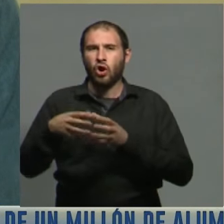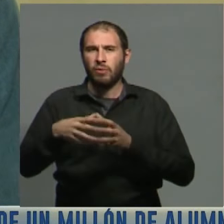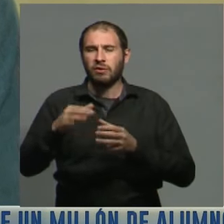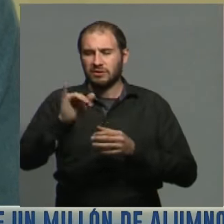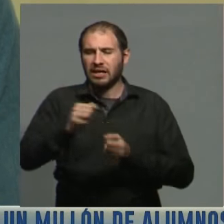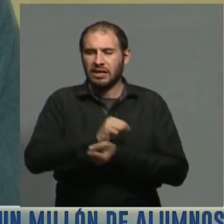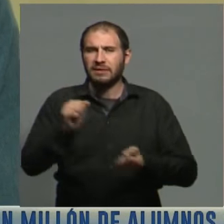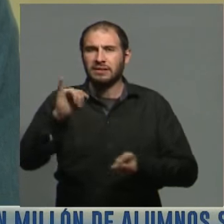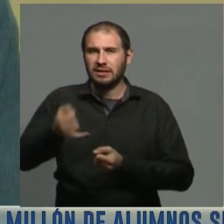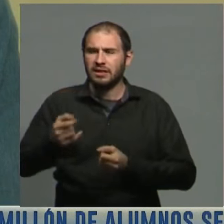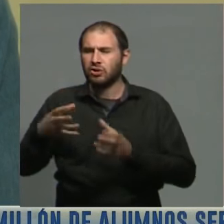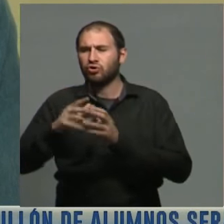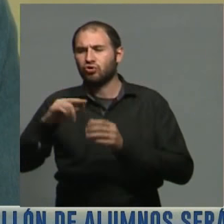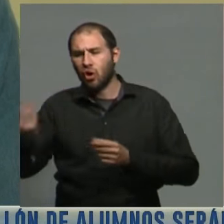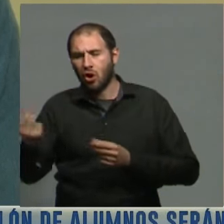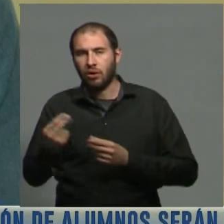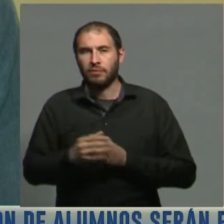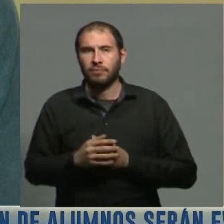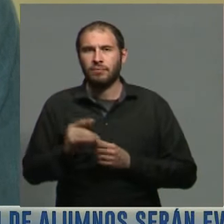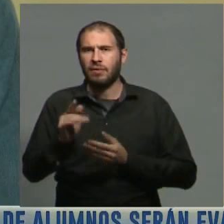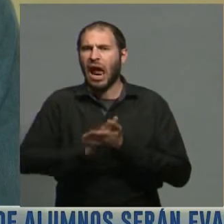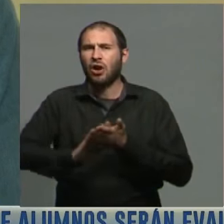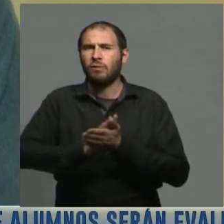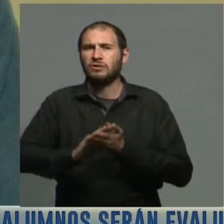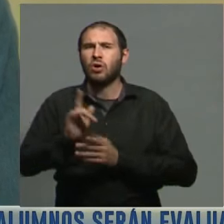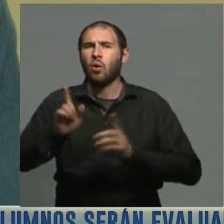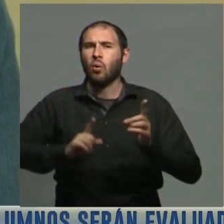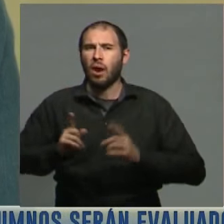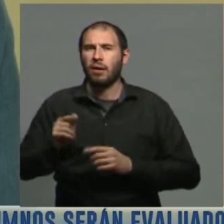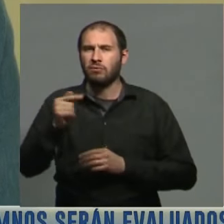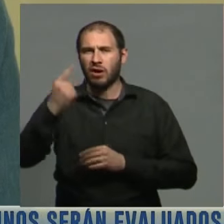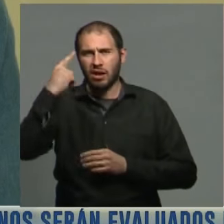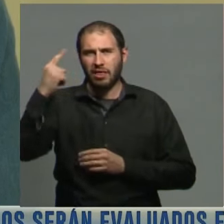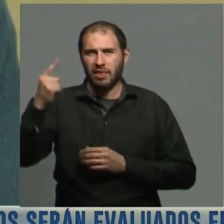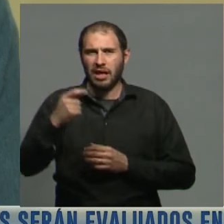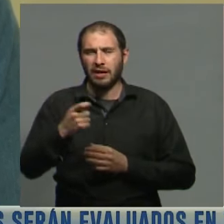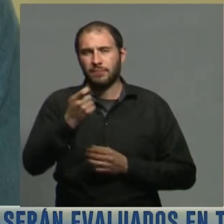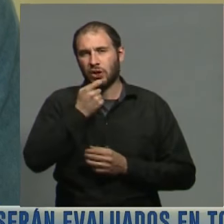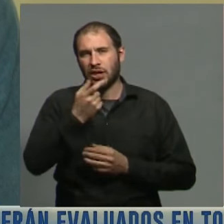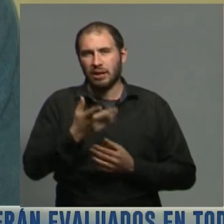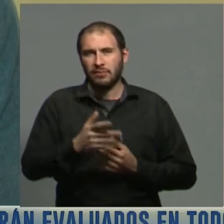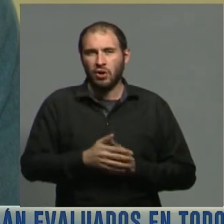quieren la independencia y los que no. ¿Cuáles son los argumentos que vos pensás así